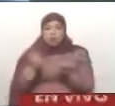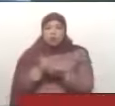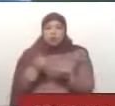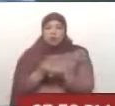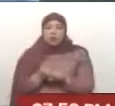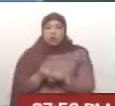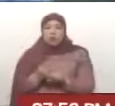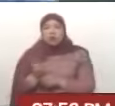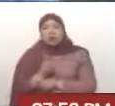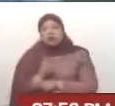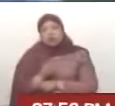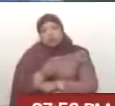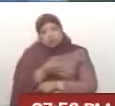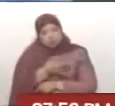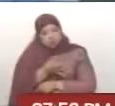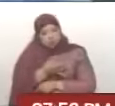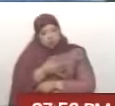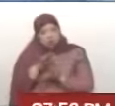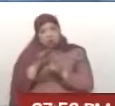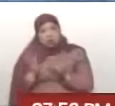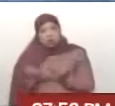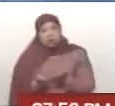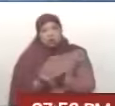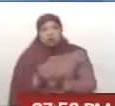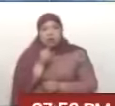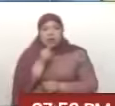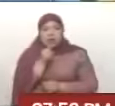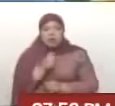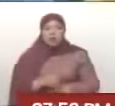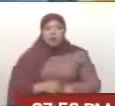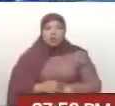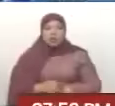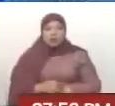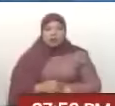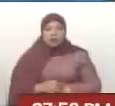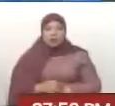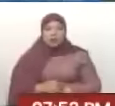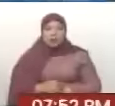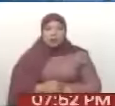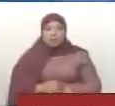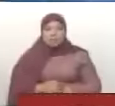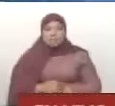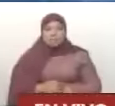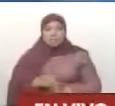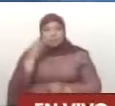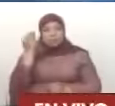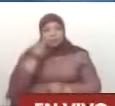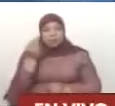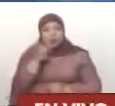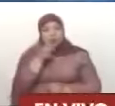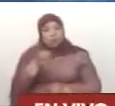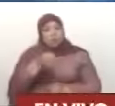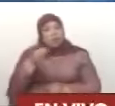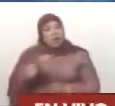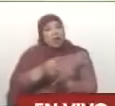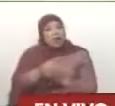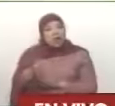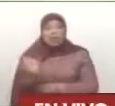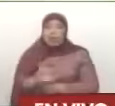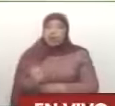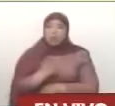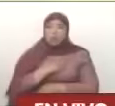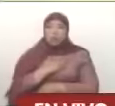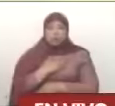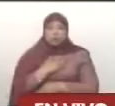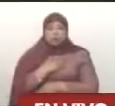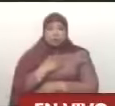como el ave fénix, un renacer mundial de paz, tú vas a ver. Sí, porque esta impunidad no puede ser eterna. Vamos entonces aquí